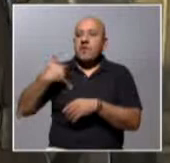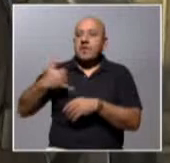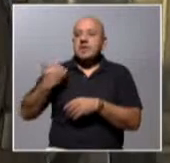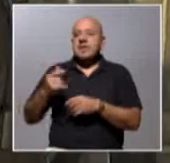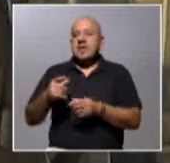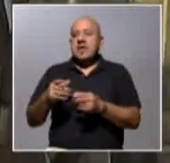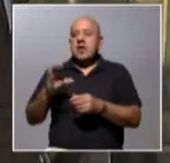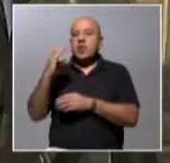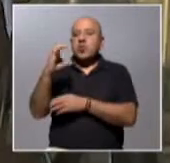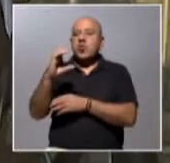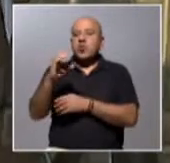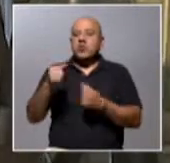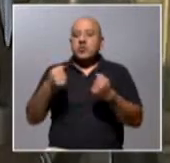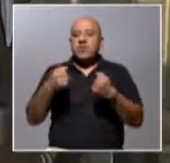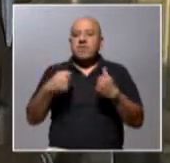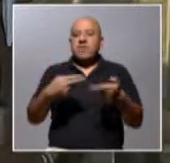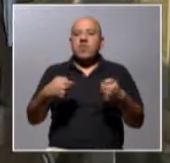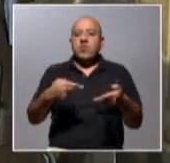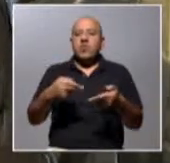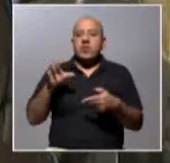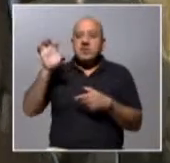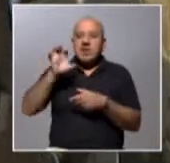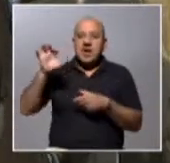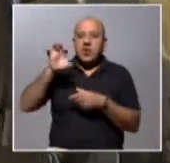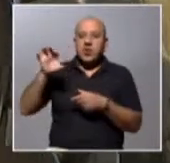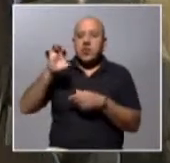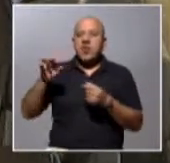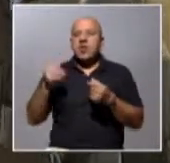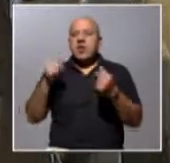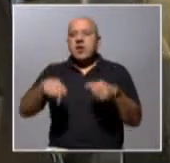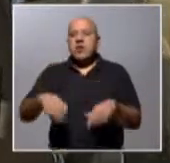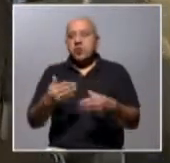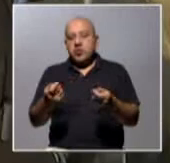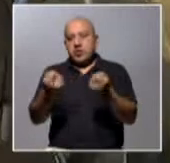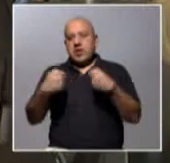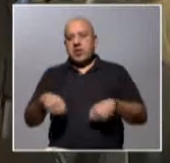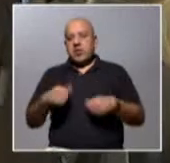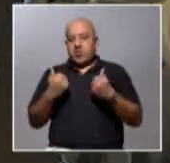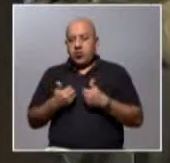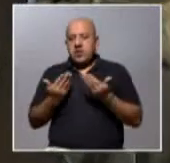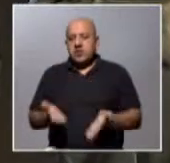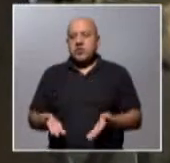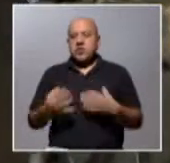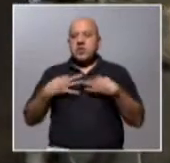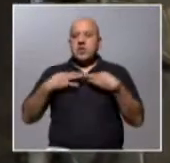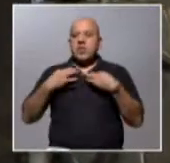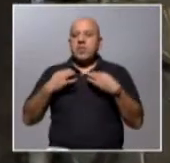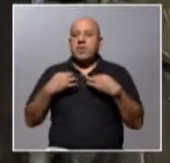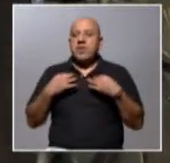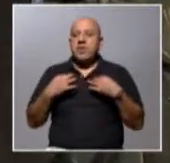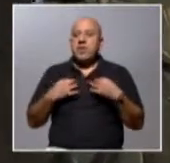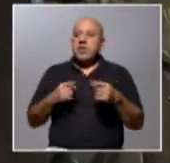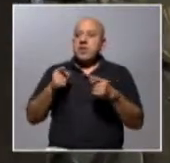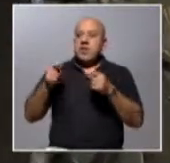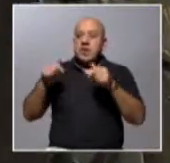que fueron los primeros que nos donaron la ropa y los que nos plantaron la idea de que fue un